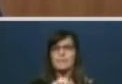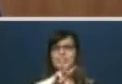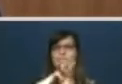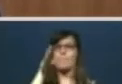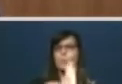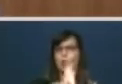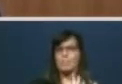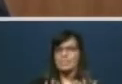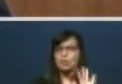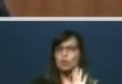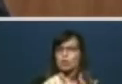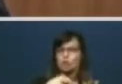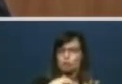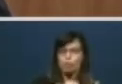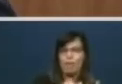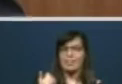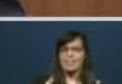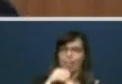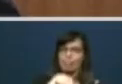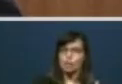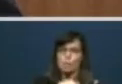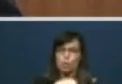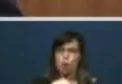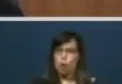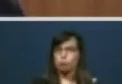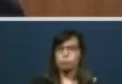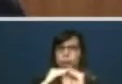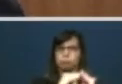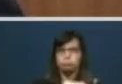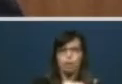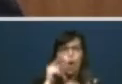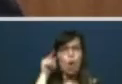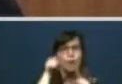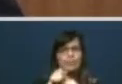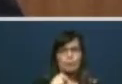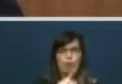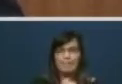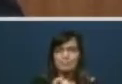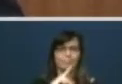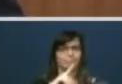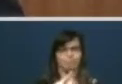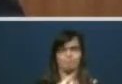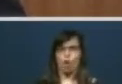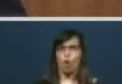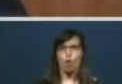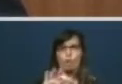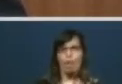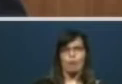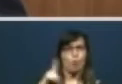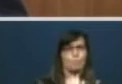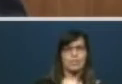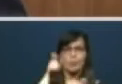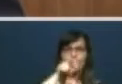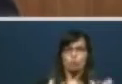protocolos homogéneos de actuación a fin de ofrecer una respuesta rápida coordinada e integral a las personas y familias